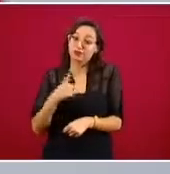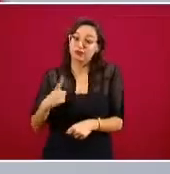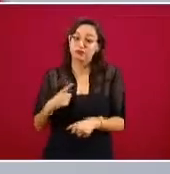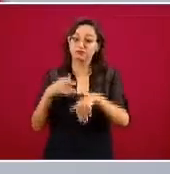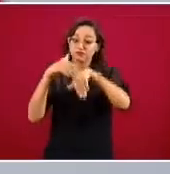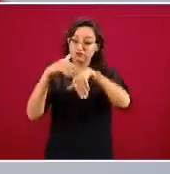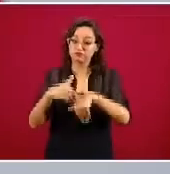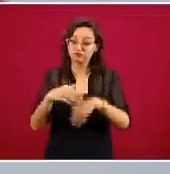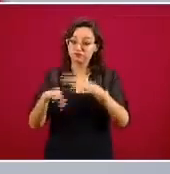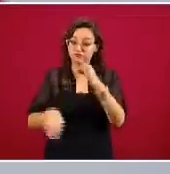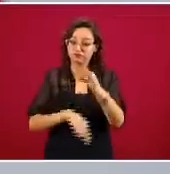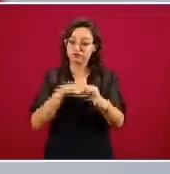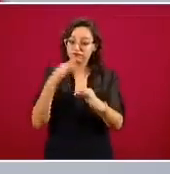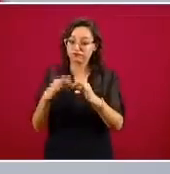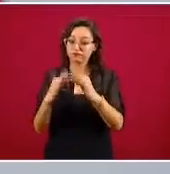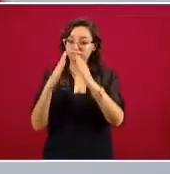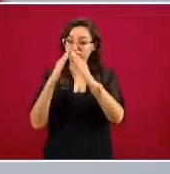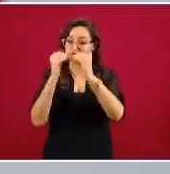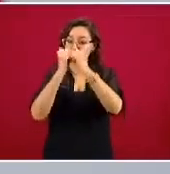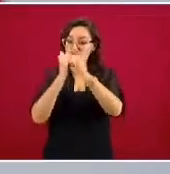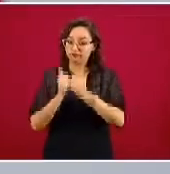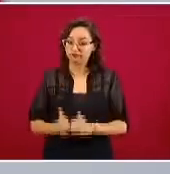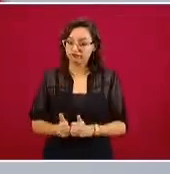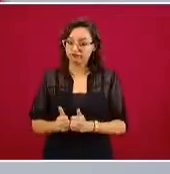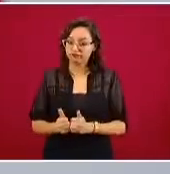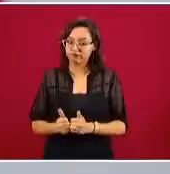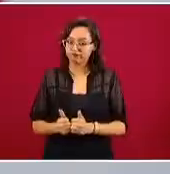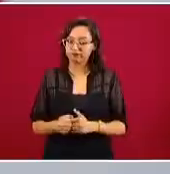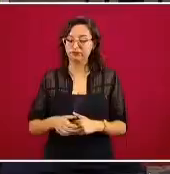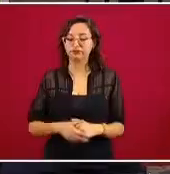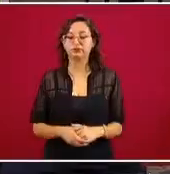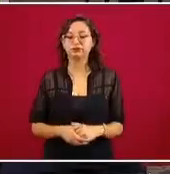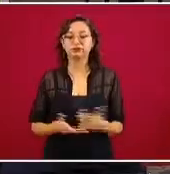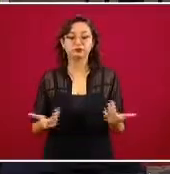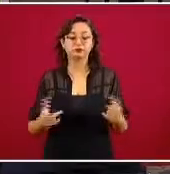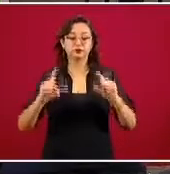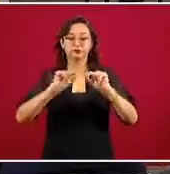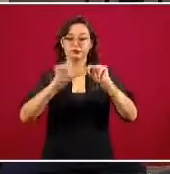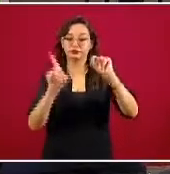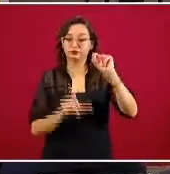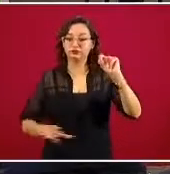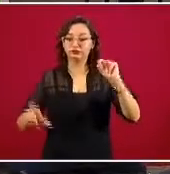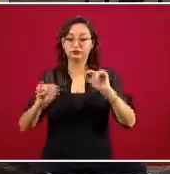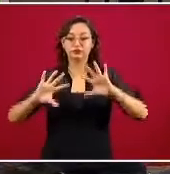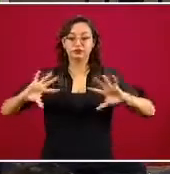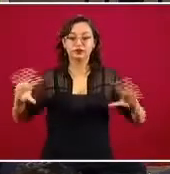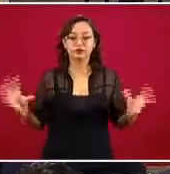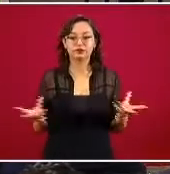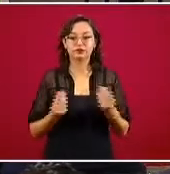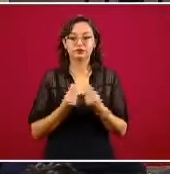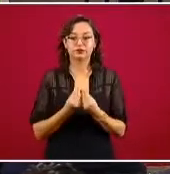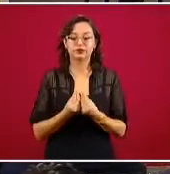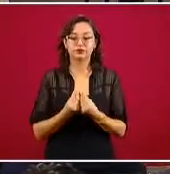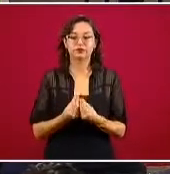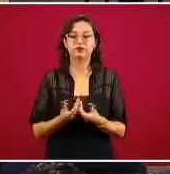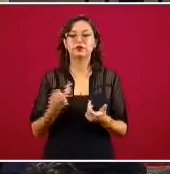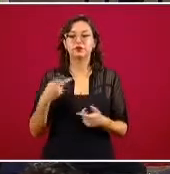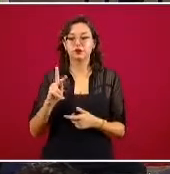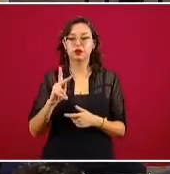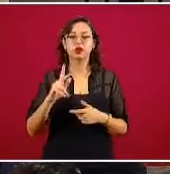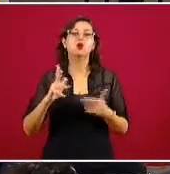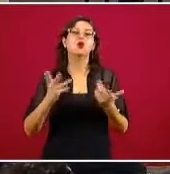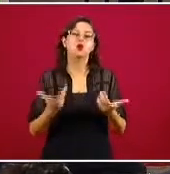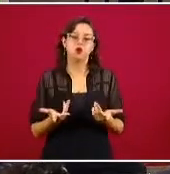de mitigación comunitaria. Esta es la gráfica para todo el país, es el resumen, pero en cada